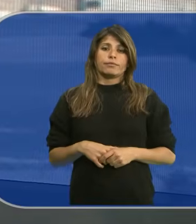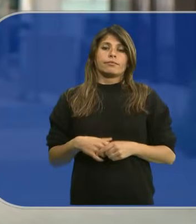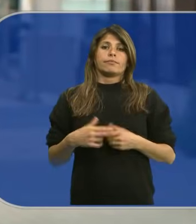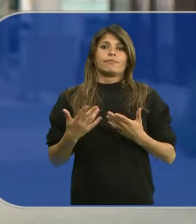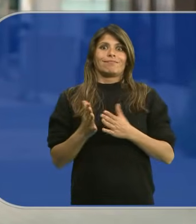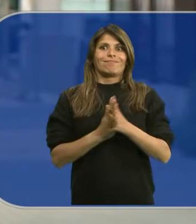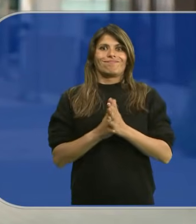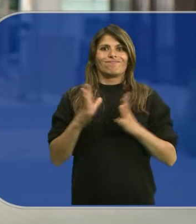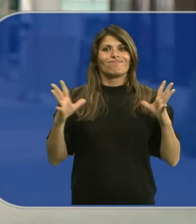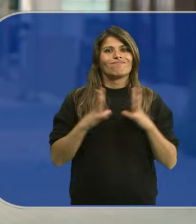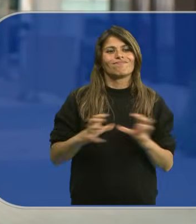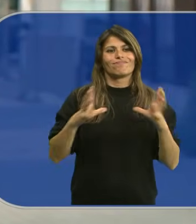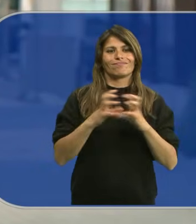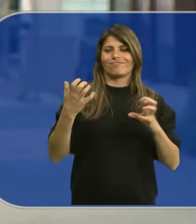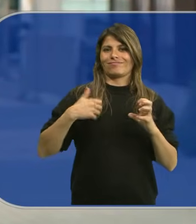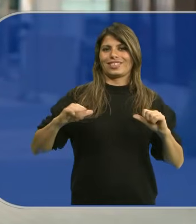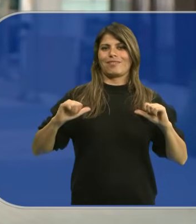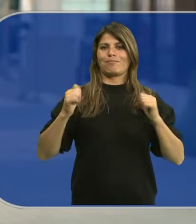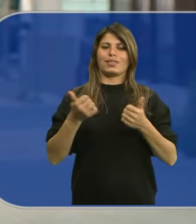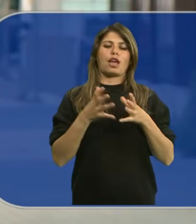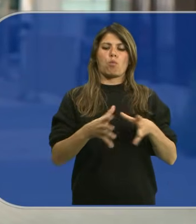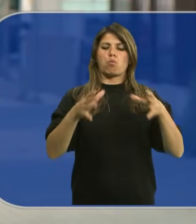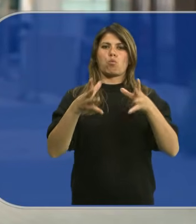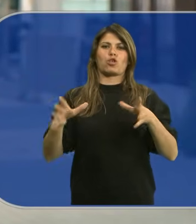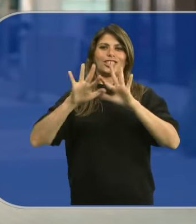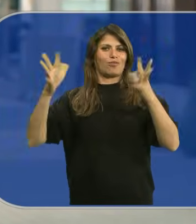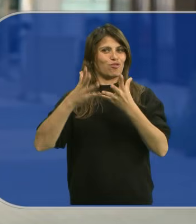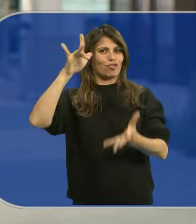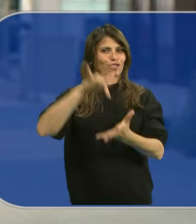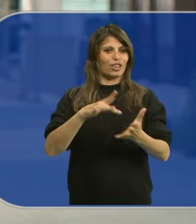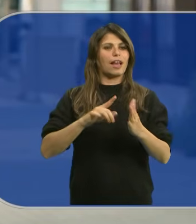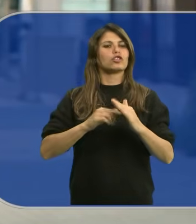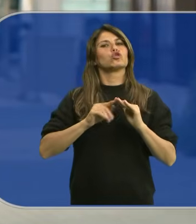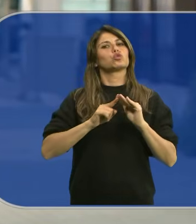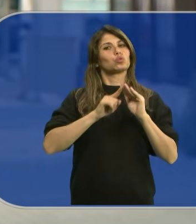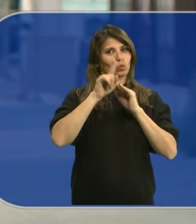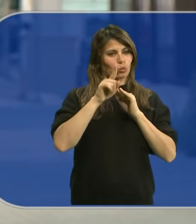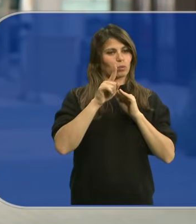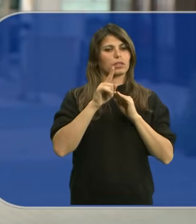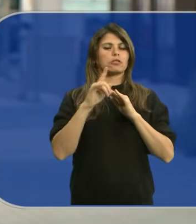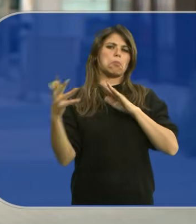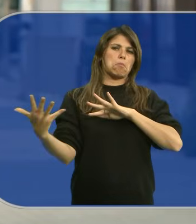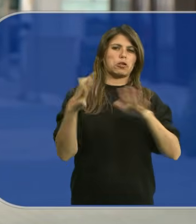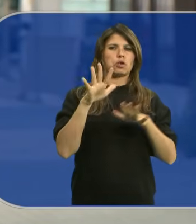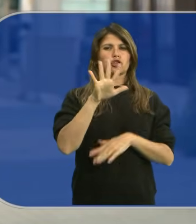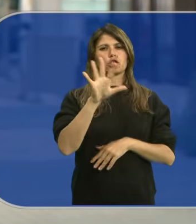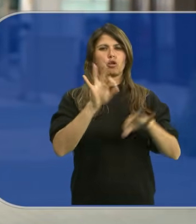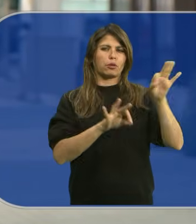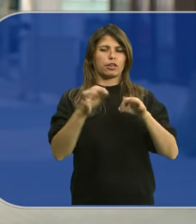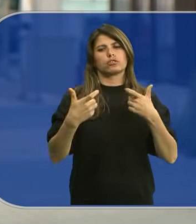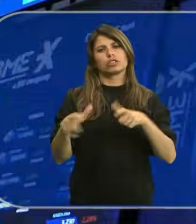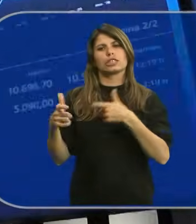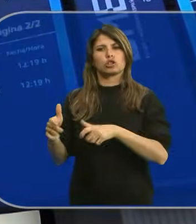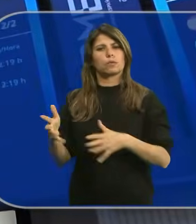La euforia, Antonio, recorre las principales bolsas del mundo con subidas en algunos casos en el entorno del 5%. Entre los sectores